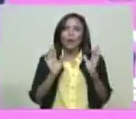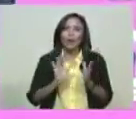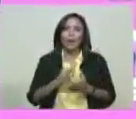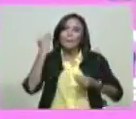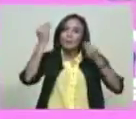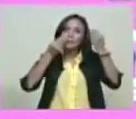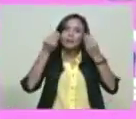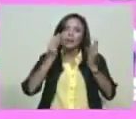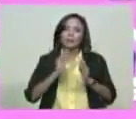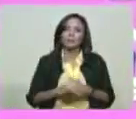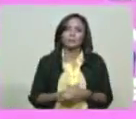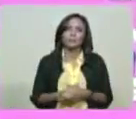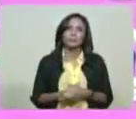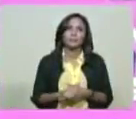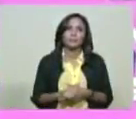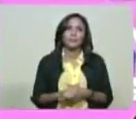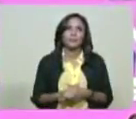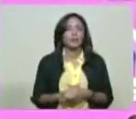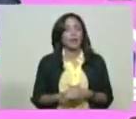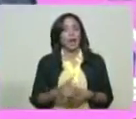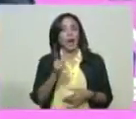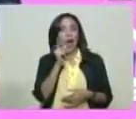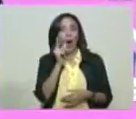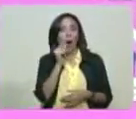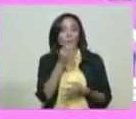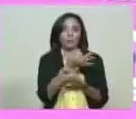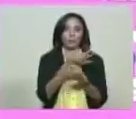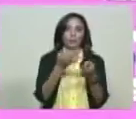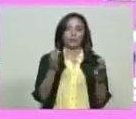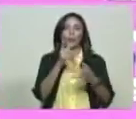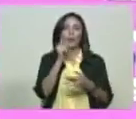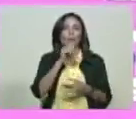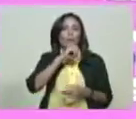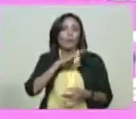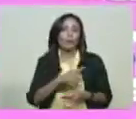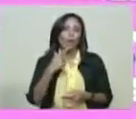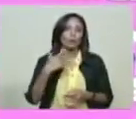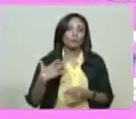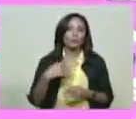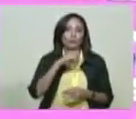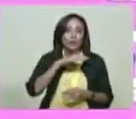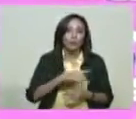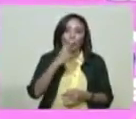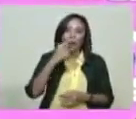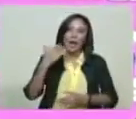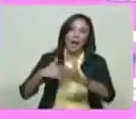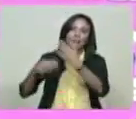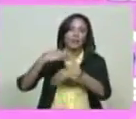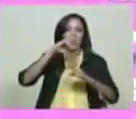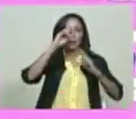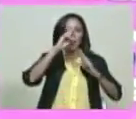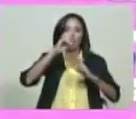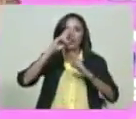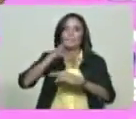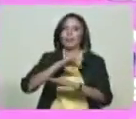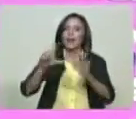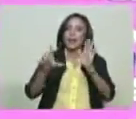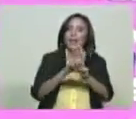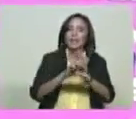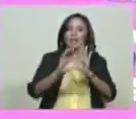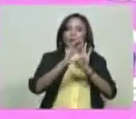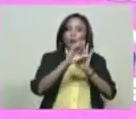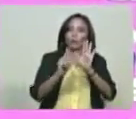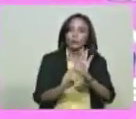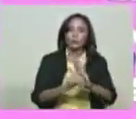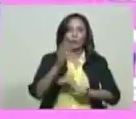si hombres tan correctos como salvador allende respetando las leyes la constitución del